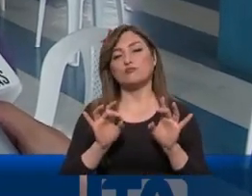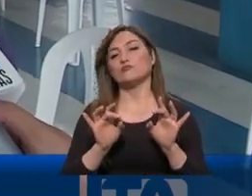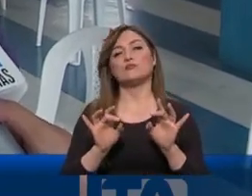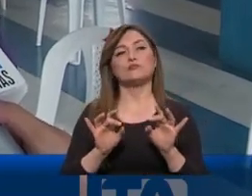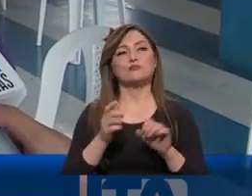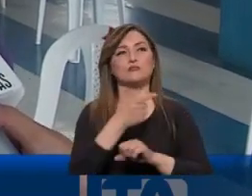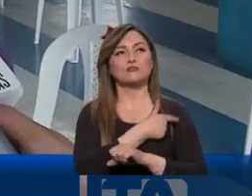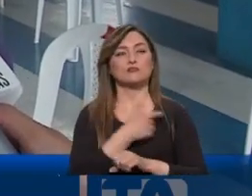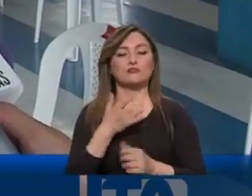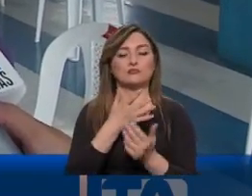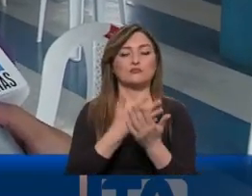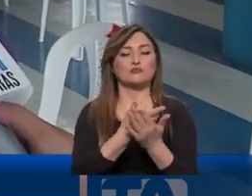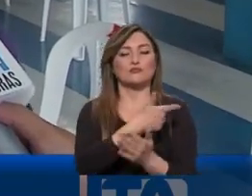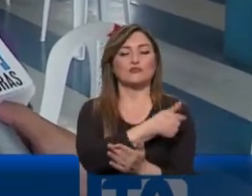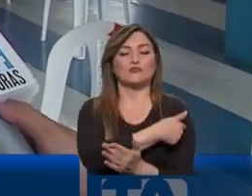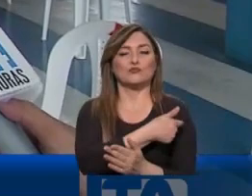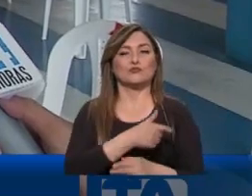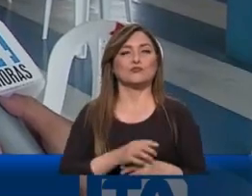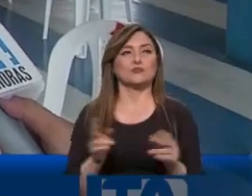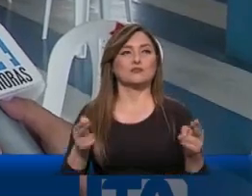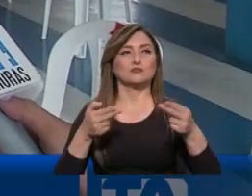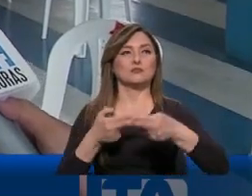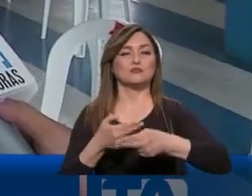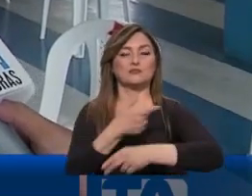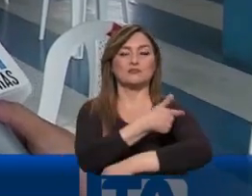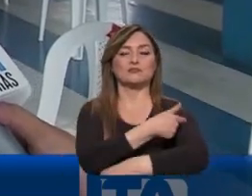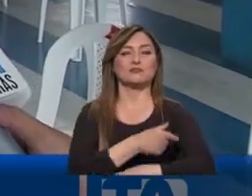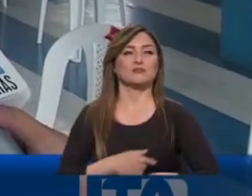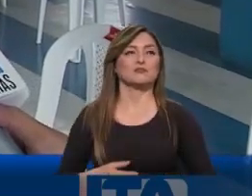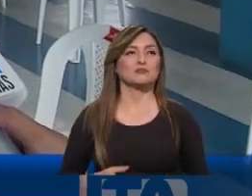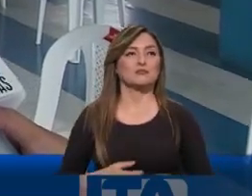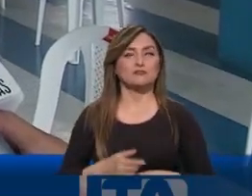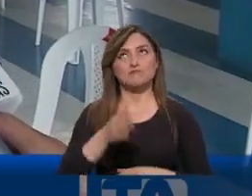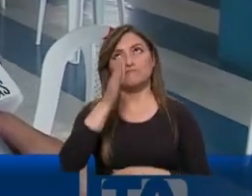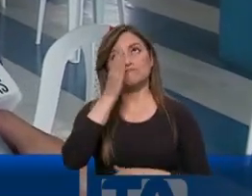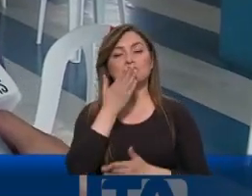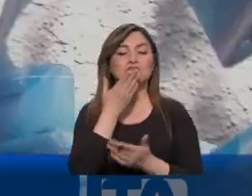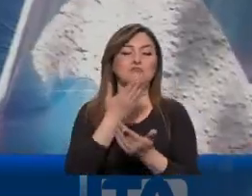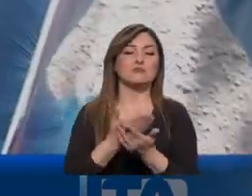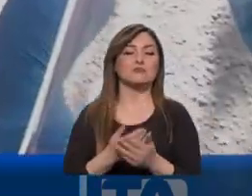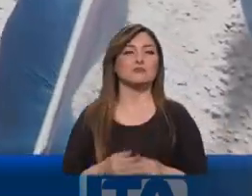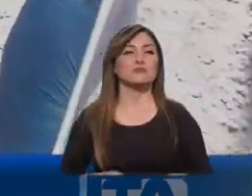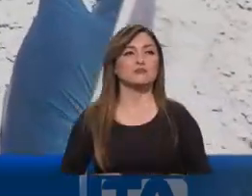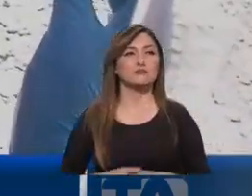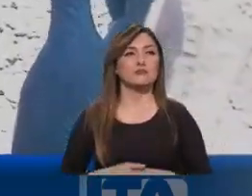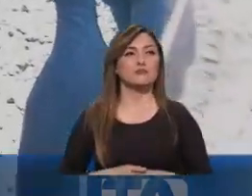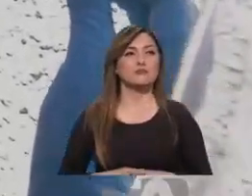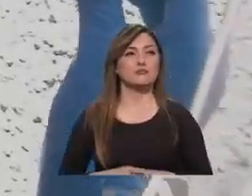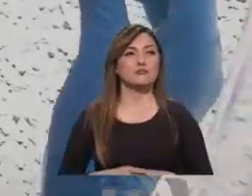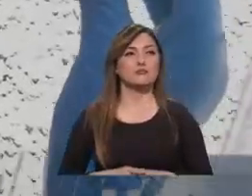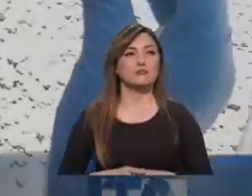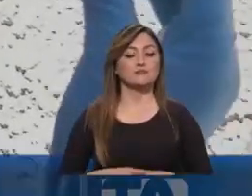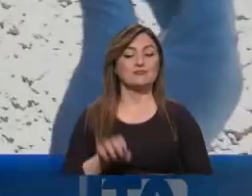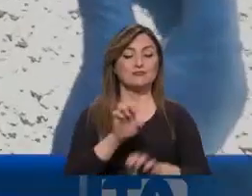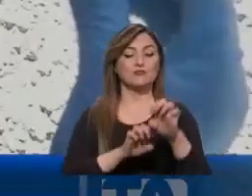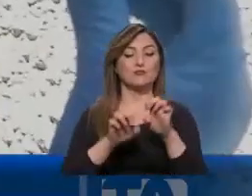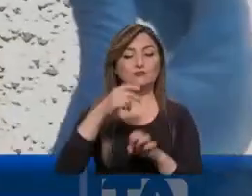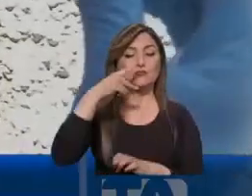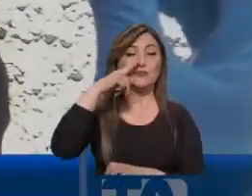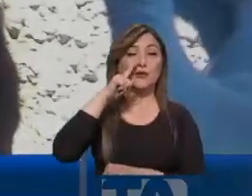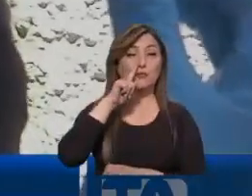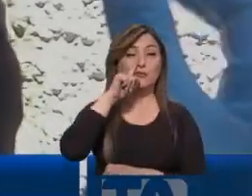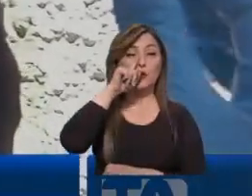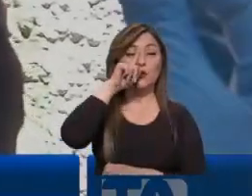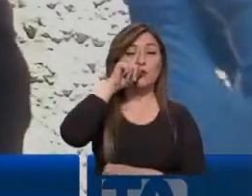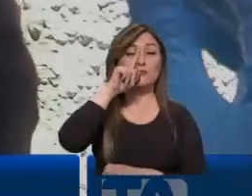jornada, llegaron, fueron al apartamento y ya, bueno, gracias a Dios. Listo. En estas brigadas además se realiza un testeo con